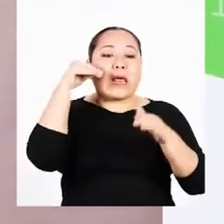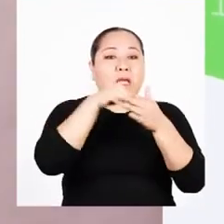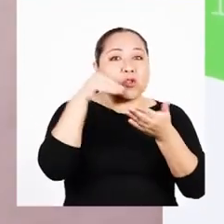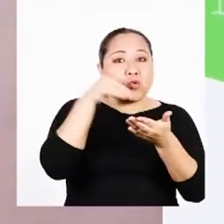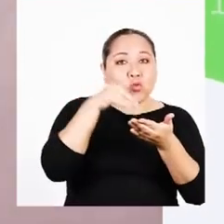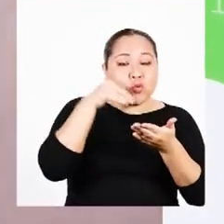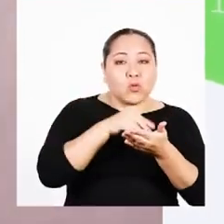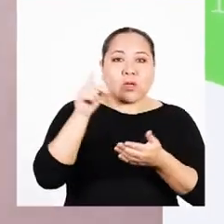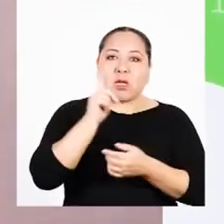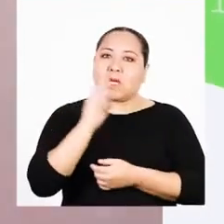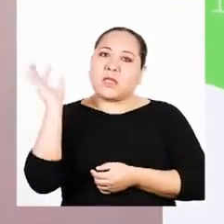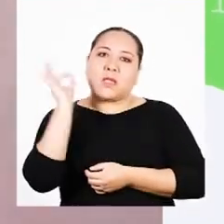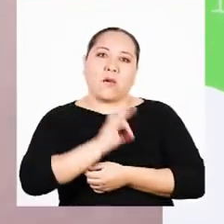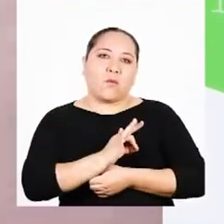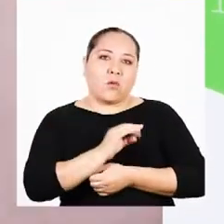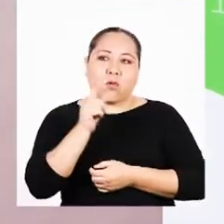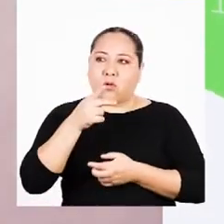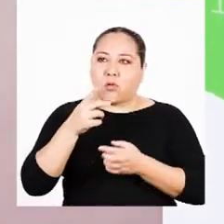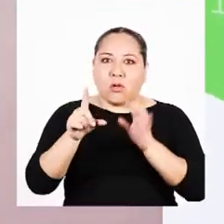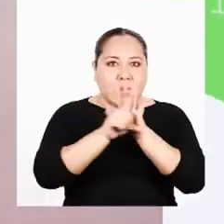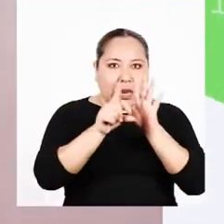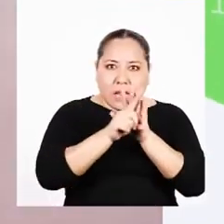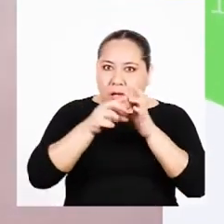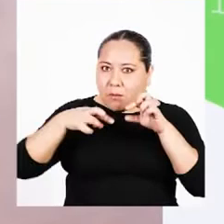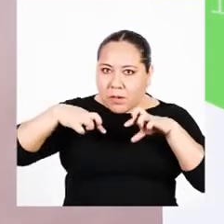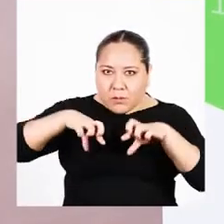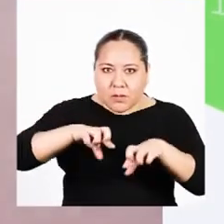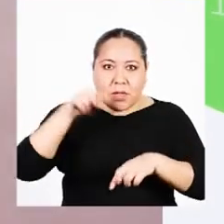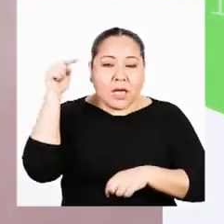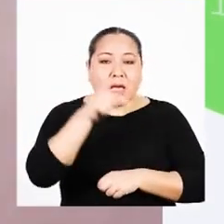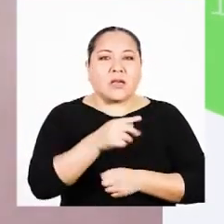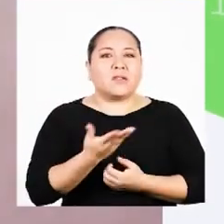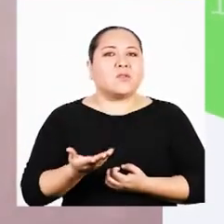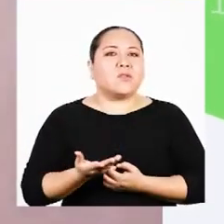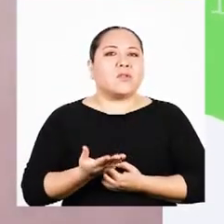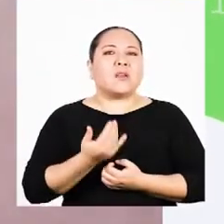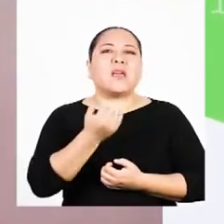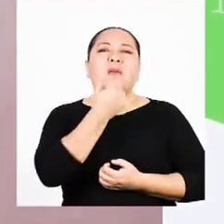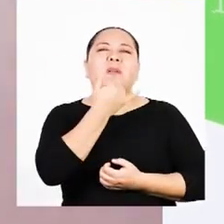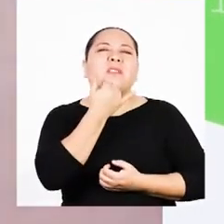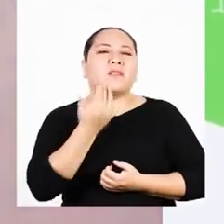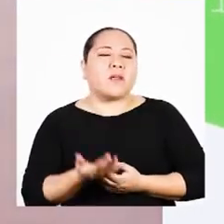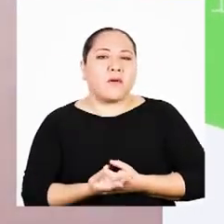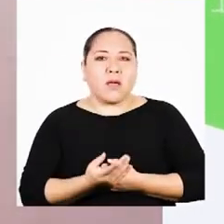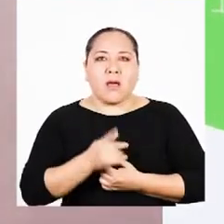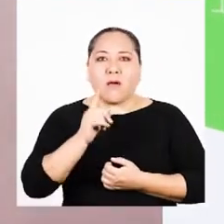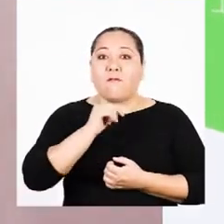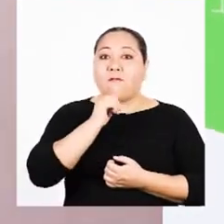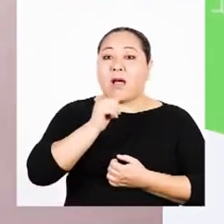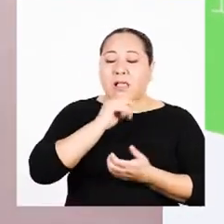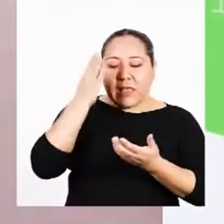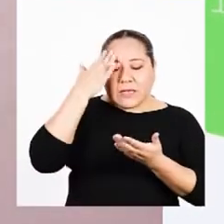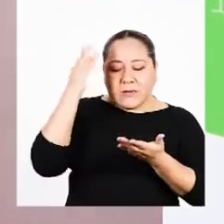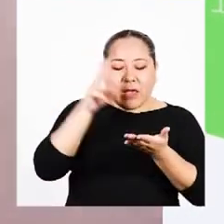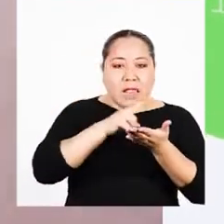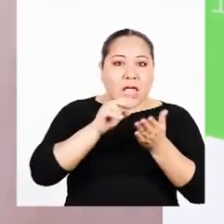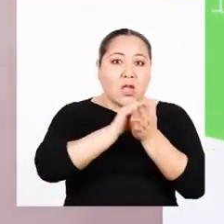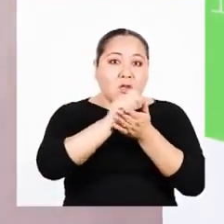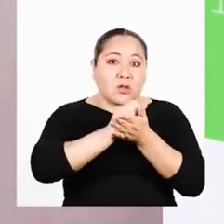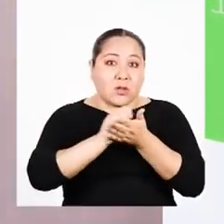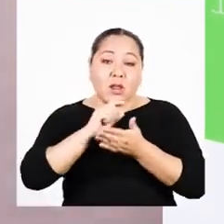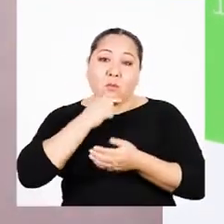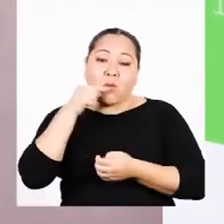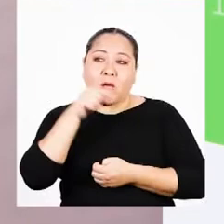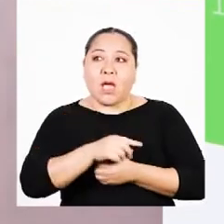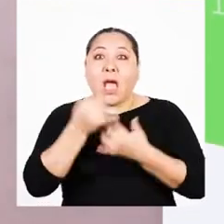puedan estudiar y tampoco la ley se los permitía. Y esto causaba la analfabetización, pero hoy en la actualidad las mujeres